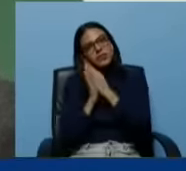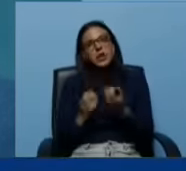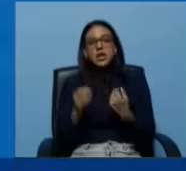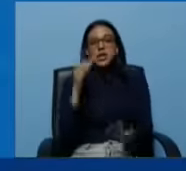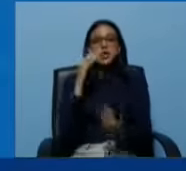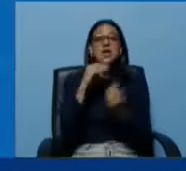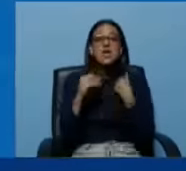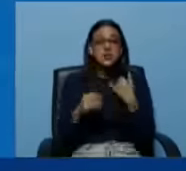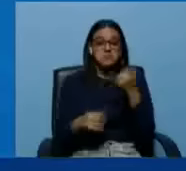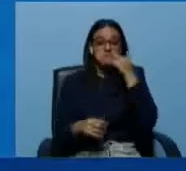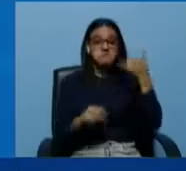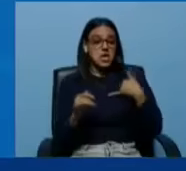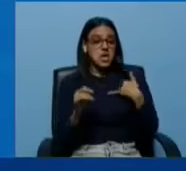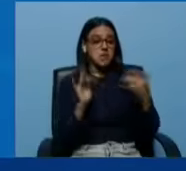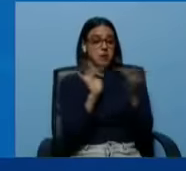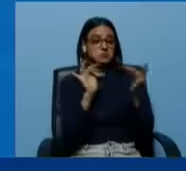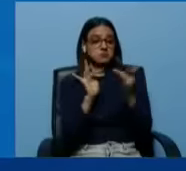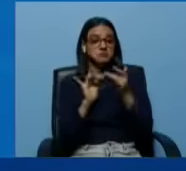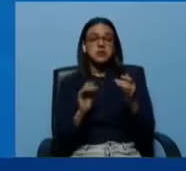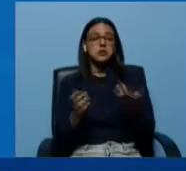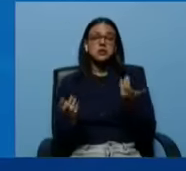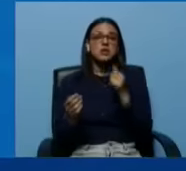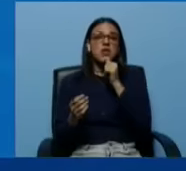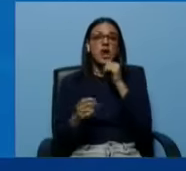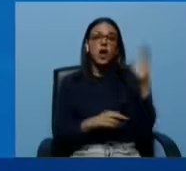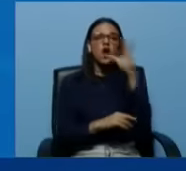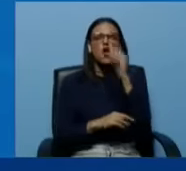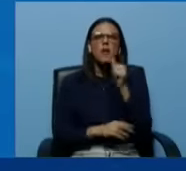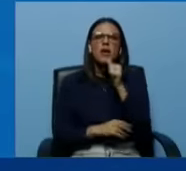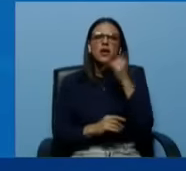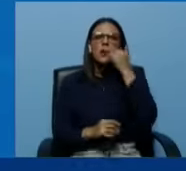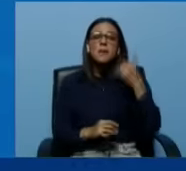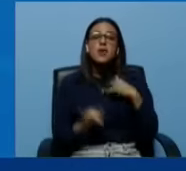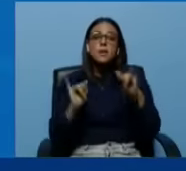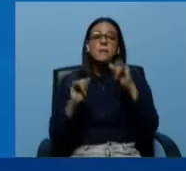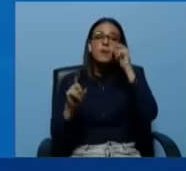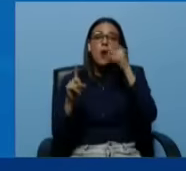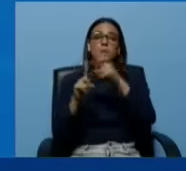lo están llamando de Colombia, ¿qué habrá pasado? ¿Quién era Santos?